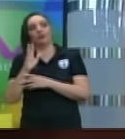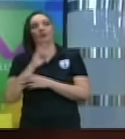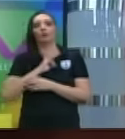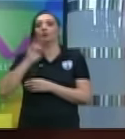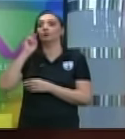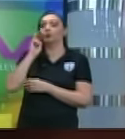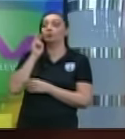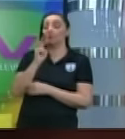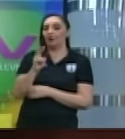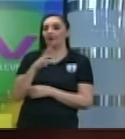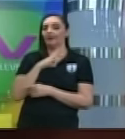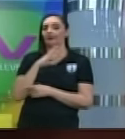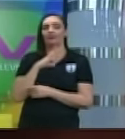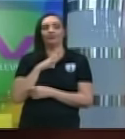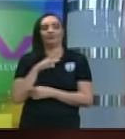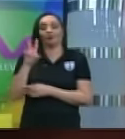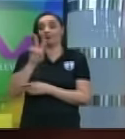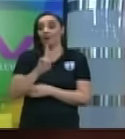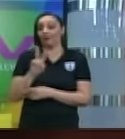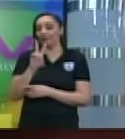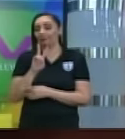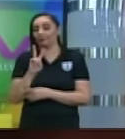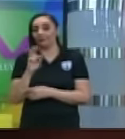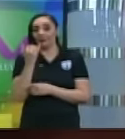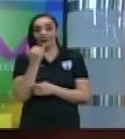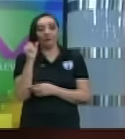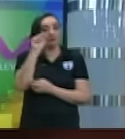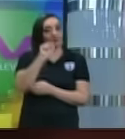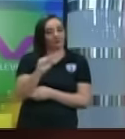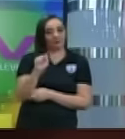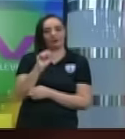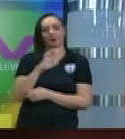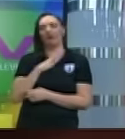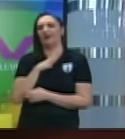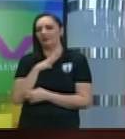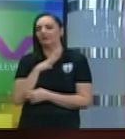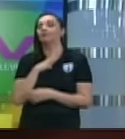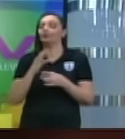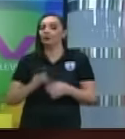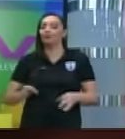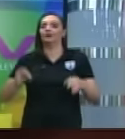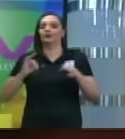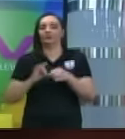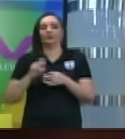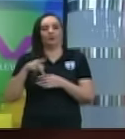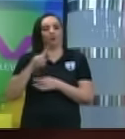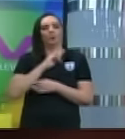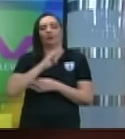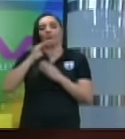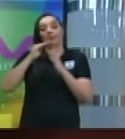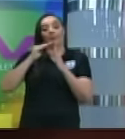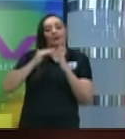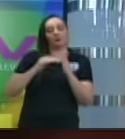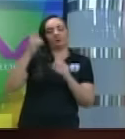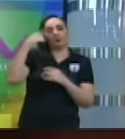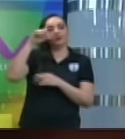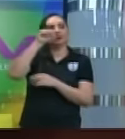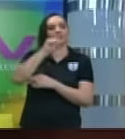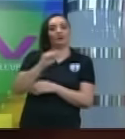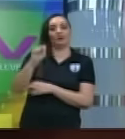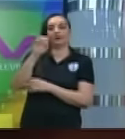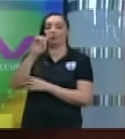los acumulados de este viernes junto con los del sábado, son acumulados como quiera importantes, pero ya pueden ser un poco menores el sábado